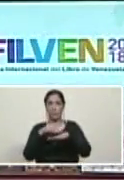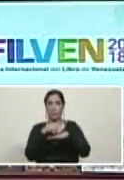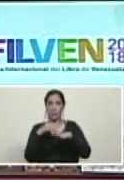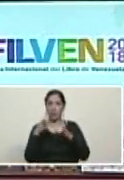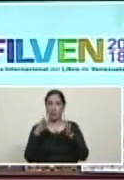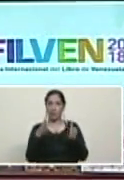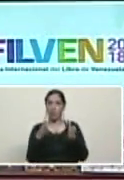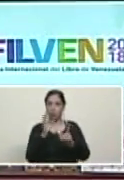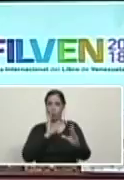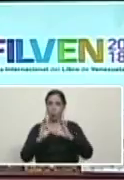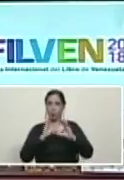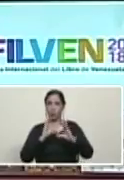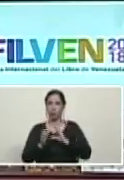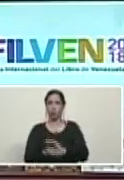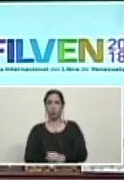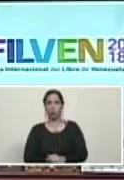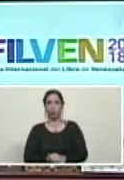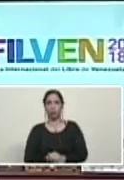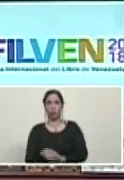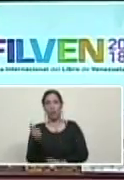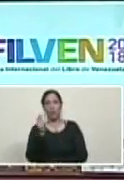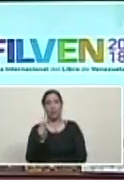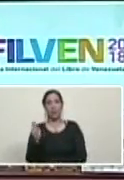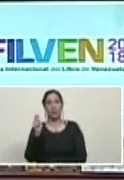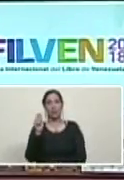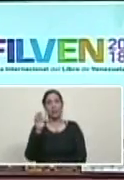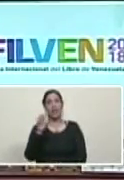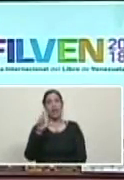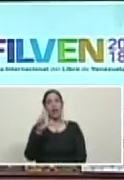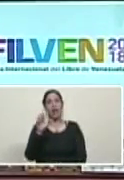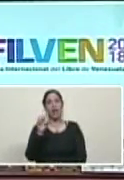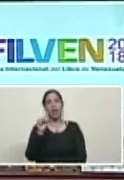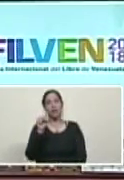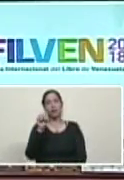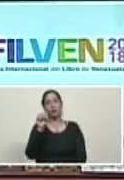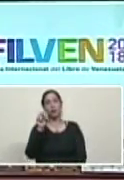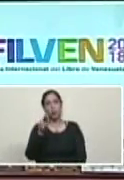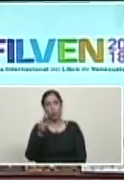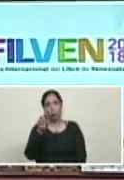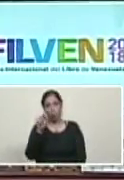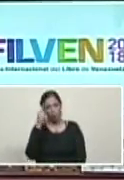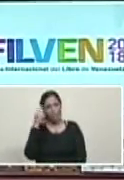compañera Patricia Villegas en Telesur, a los periodistas que cubren